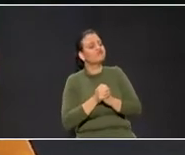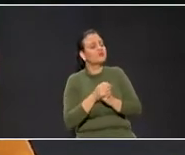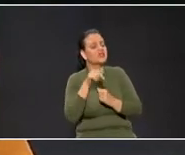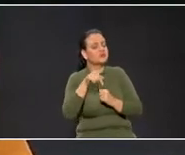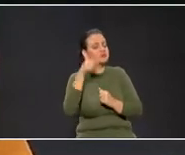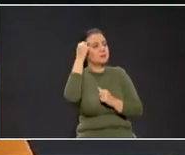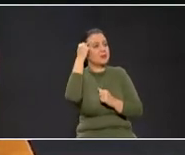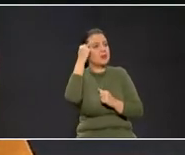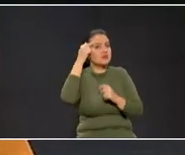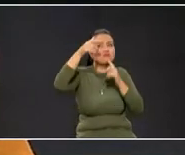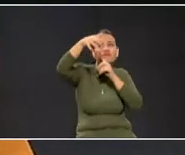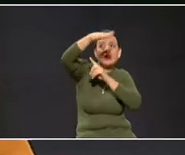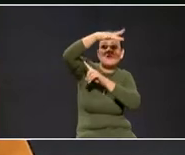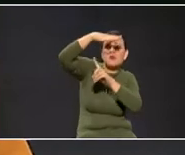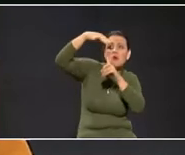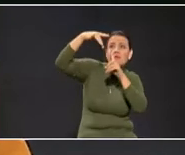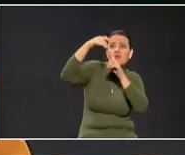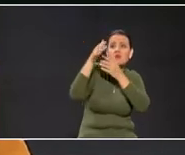ambiente